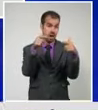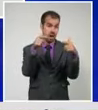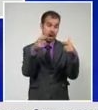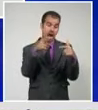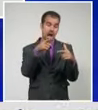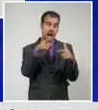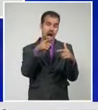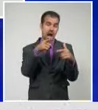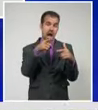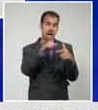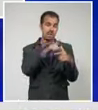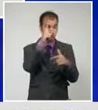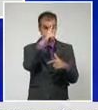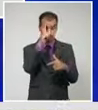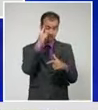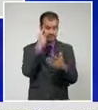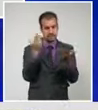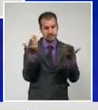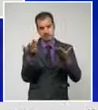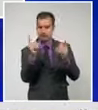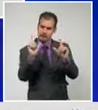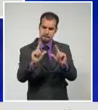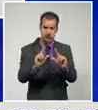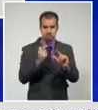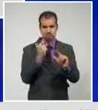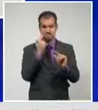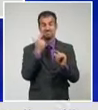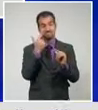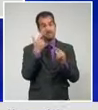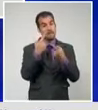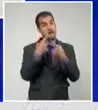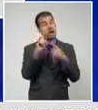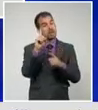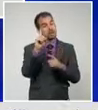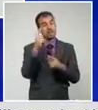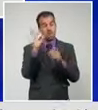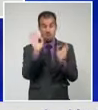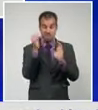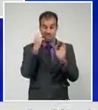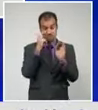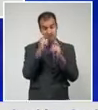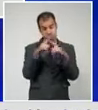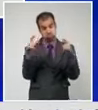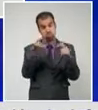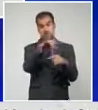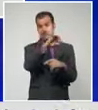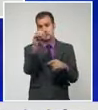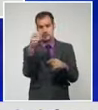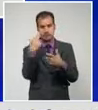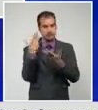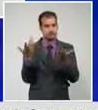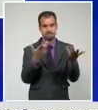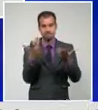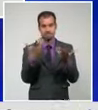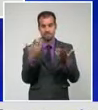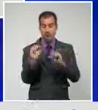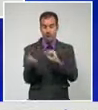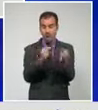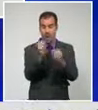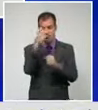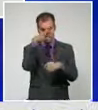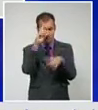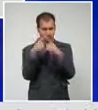una cifra elevada que no se logra una disminución en el país de una forma